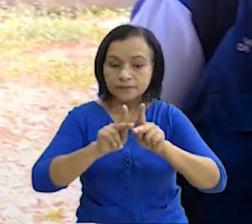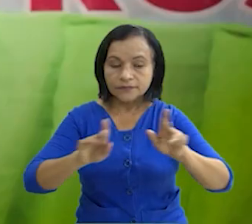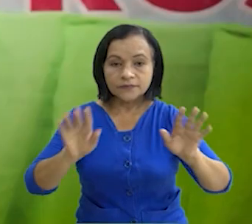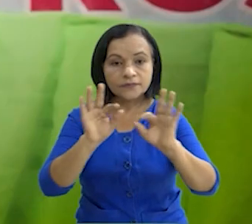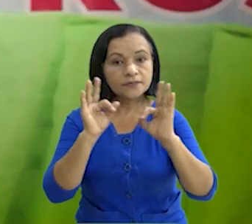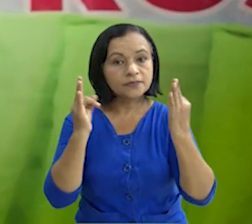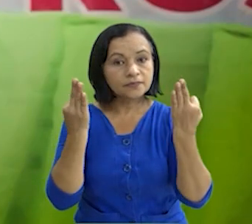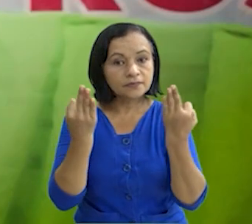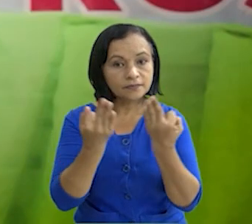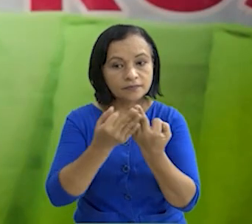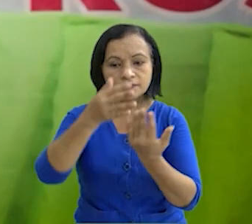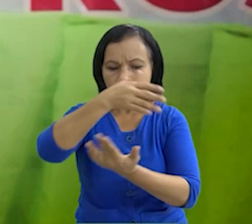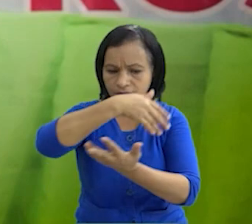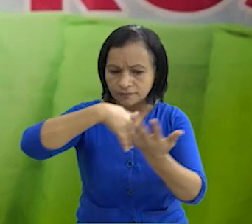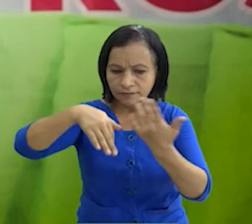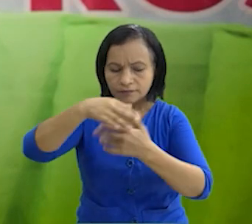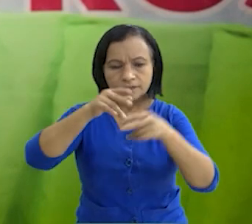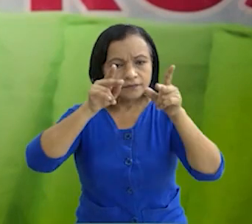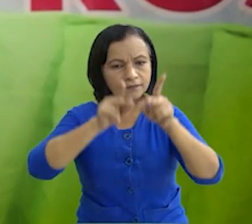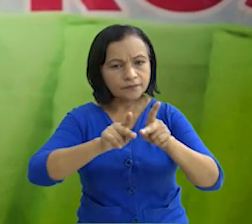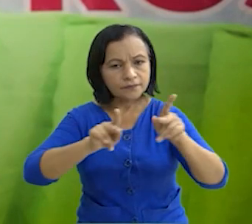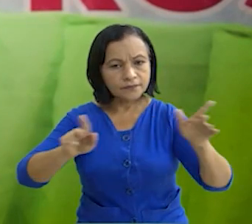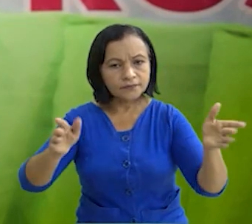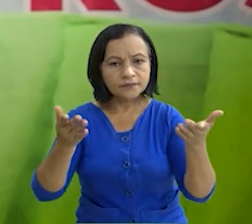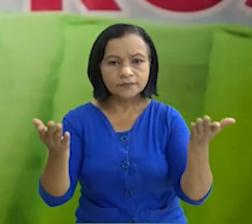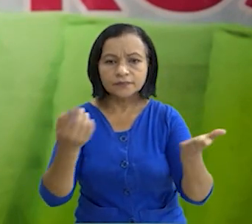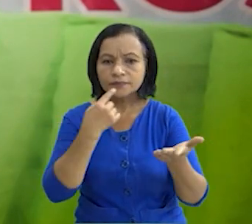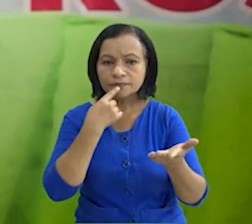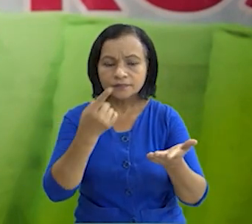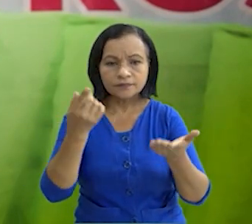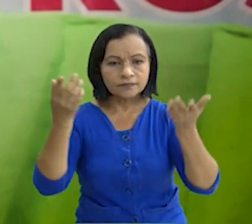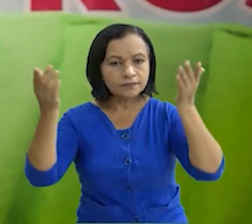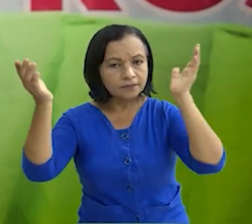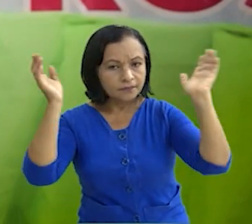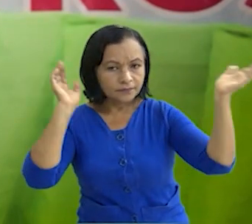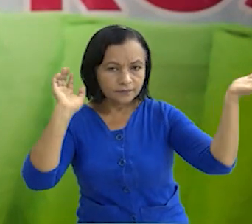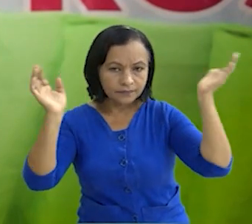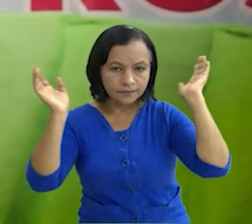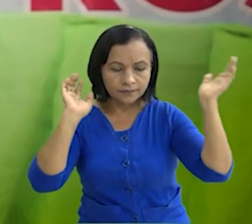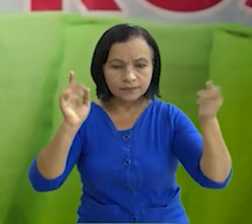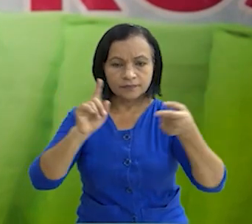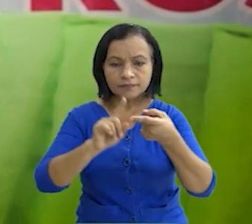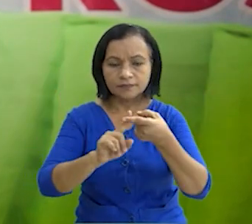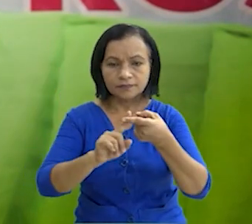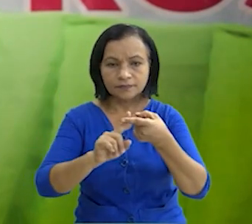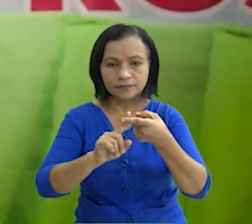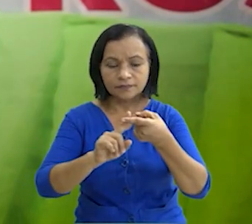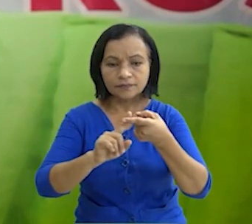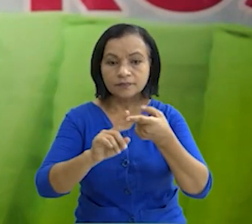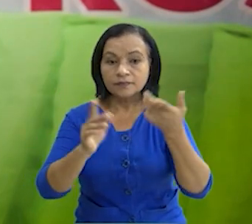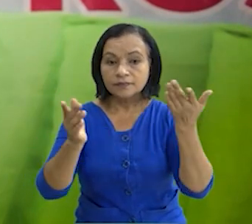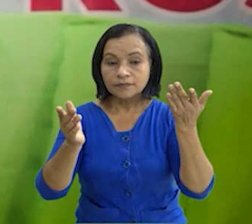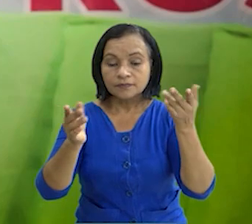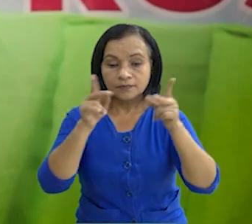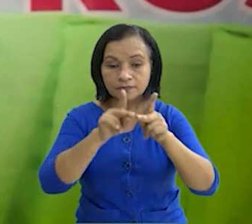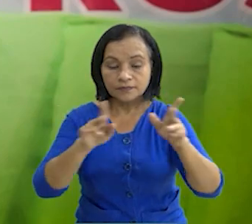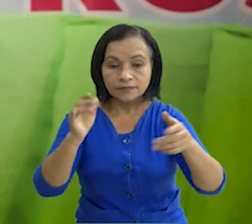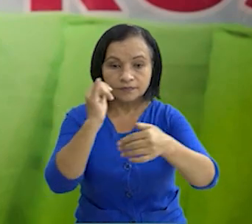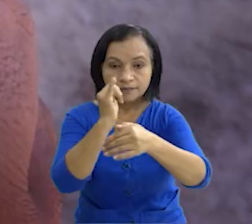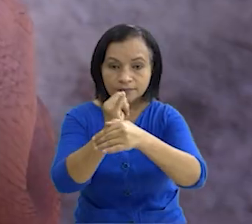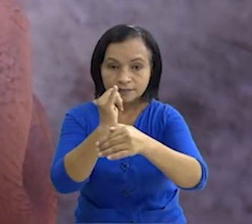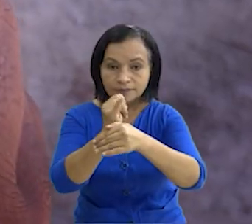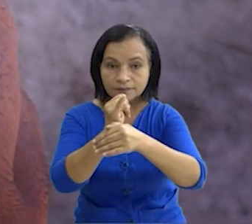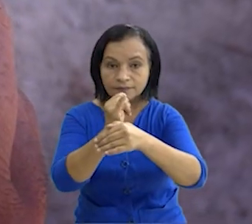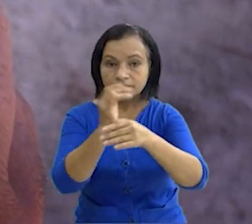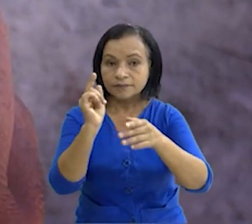la familia se involucran también, los planes, digamos, de los mercados, se involucran los planes de las iglesias, ¿verdad? Se